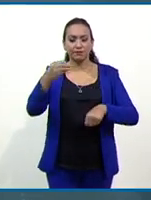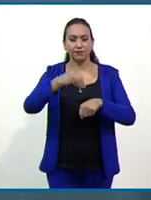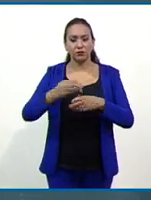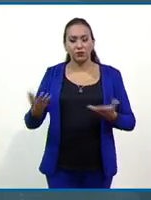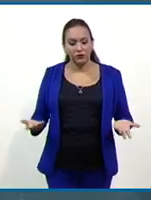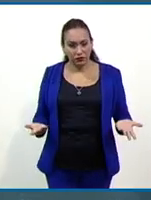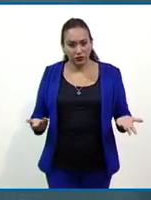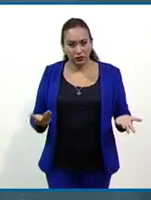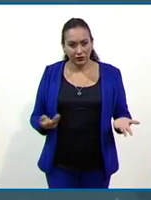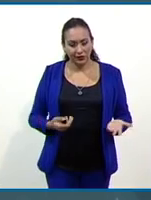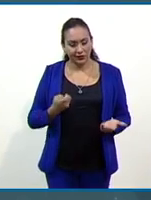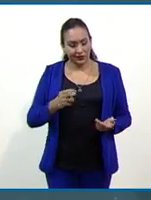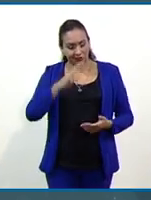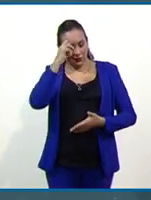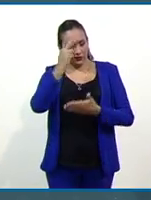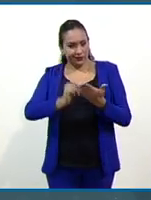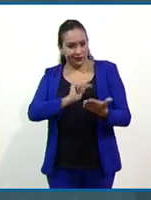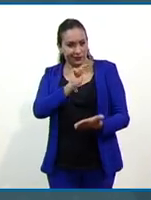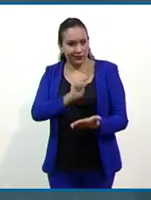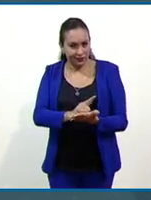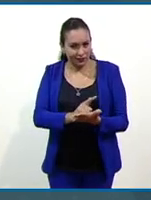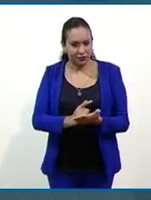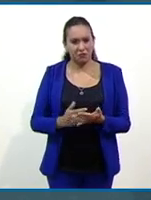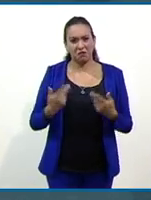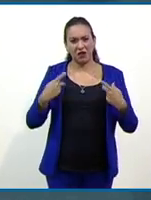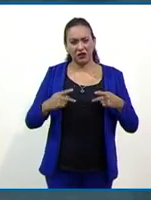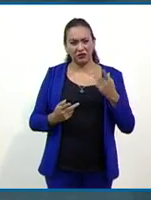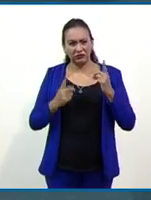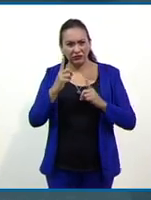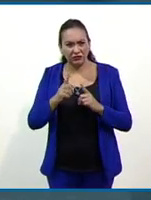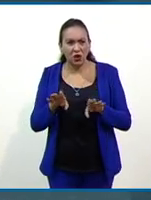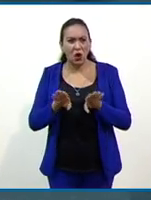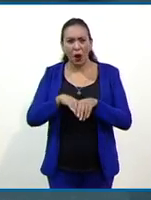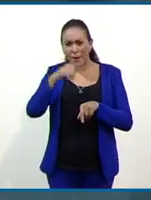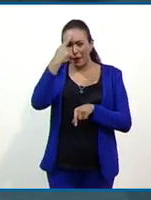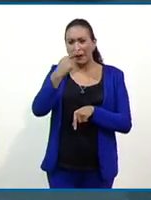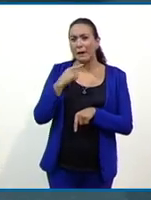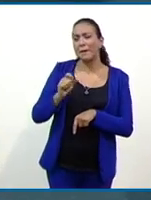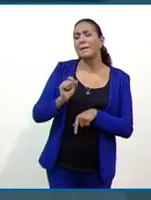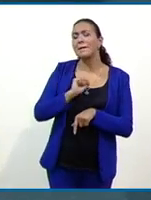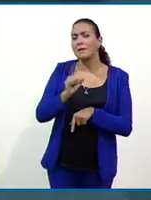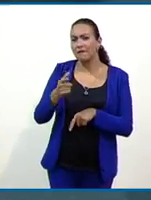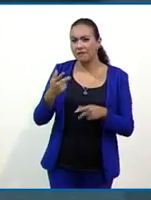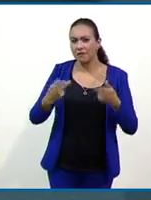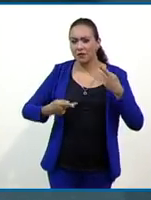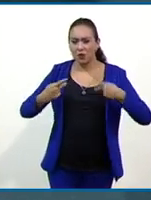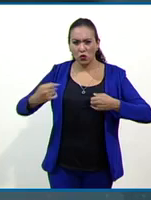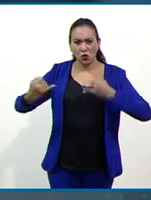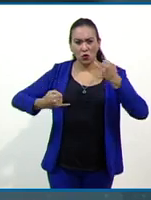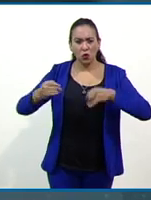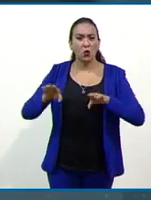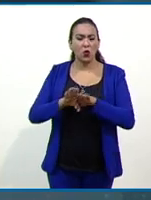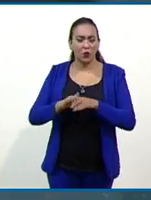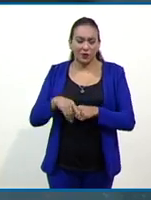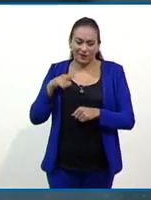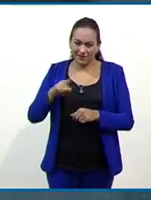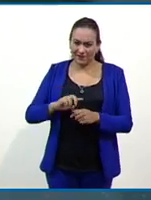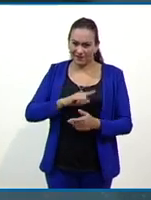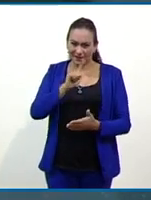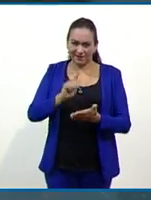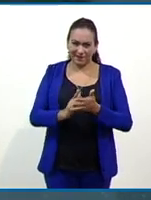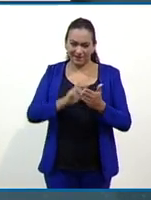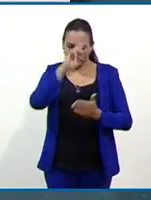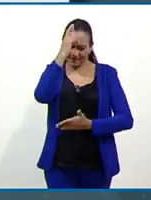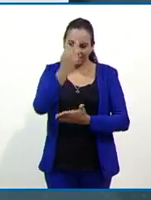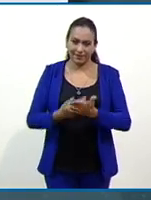personas juzgadoras, genera una falta de certeza y atenta contra los principios de estabilidad y continuidad